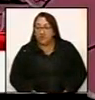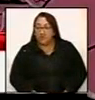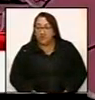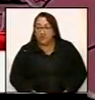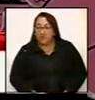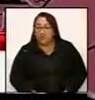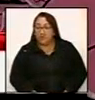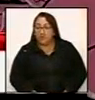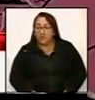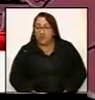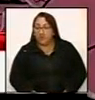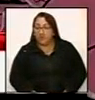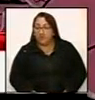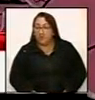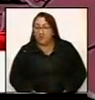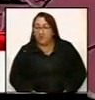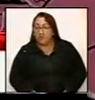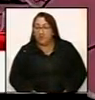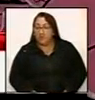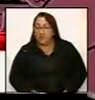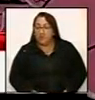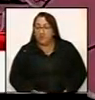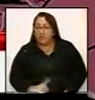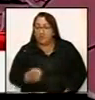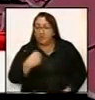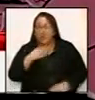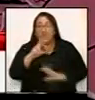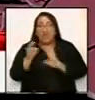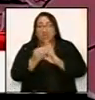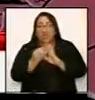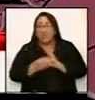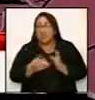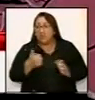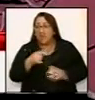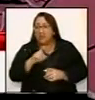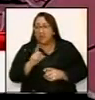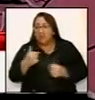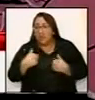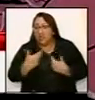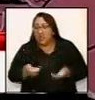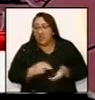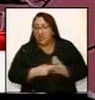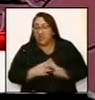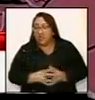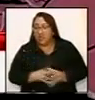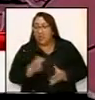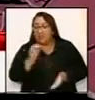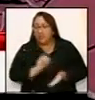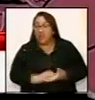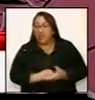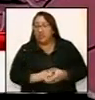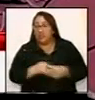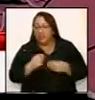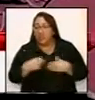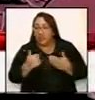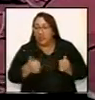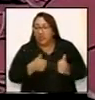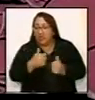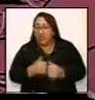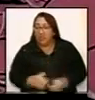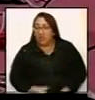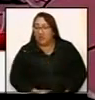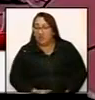las que no reciben esos beneficios no tienen que ser registradas. Entonces la APSI no tiene mayor opción de darle seguimiento